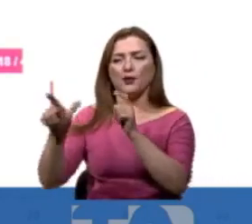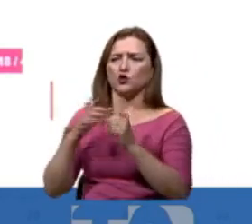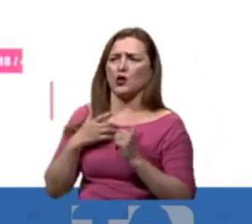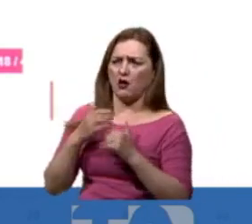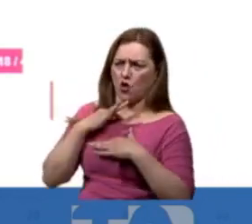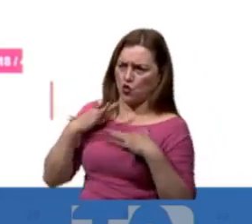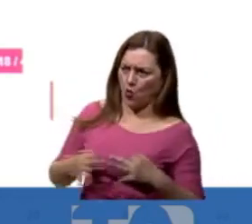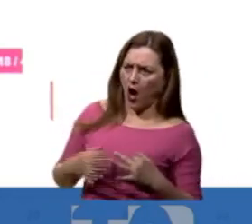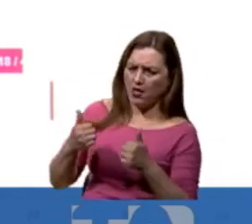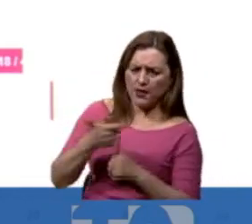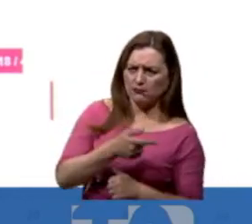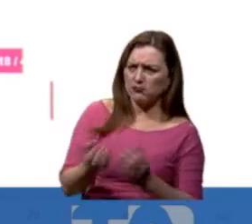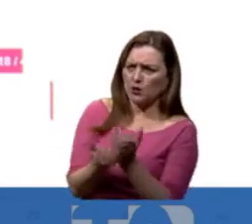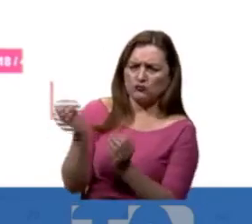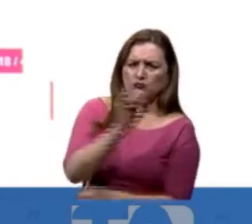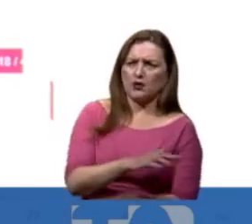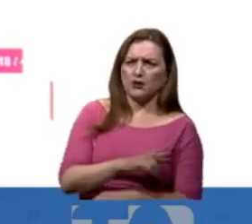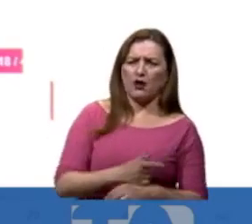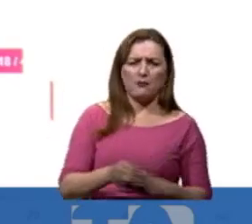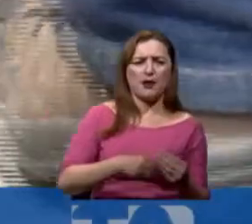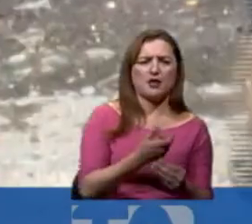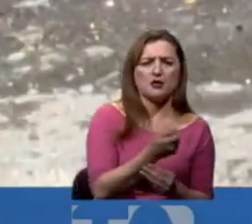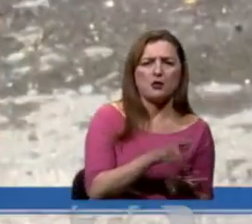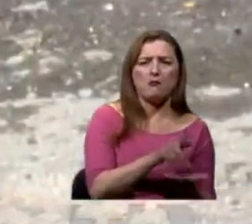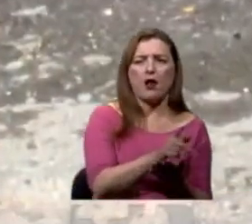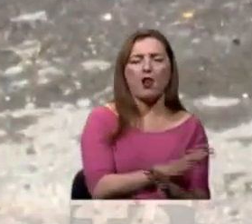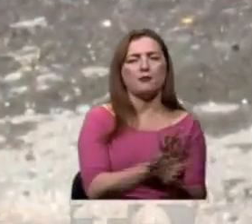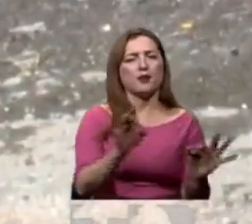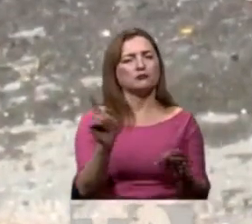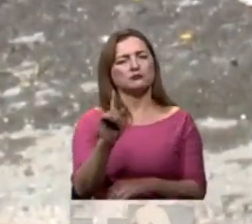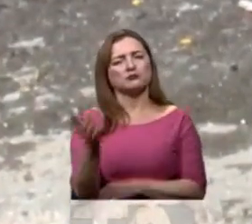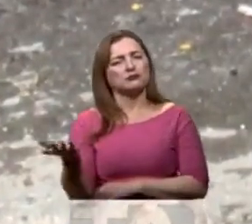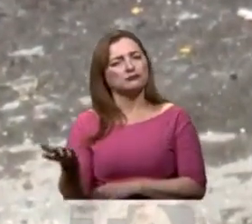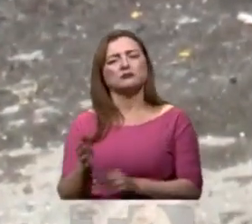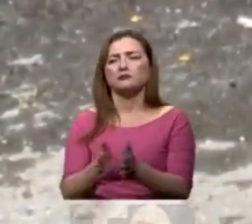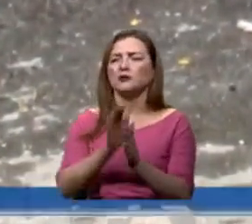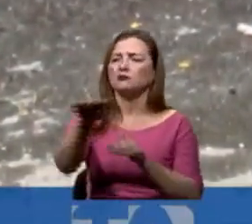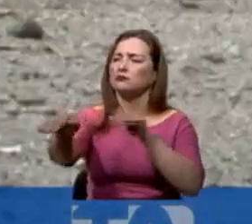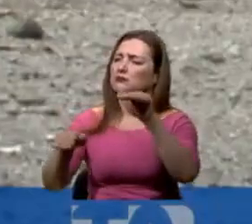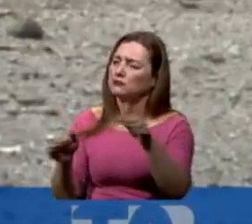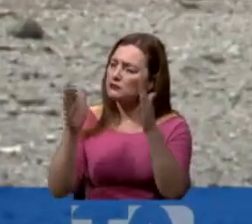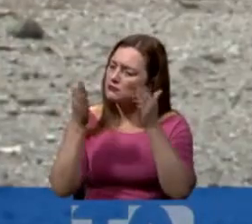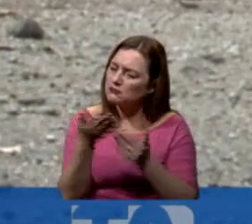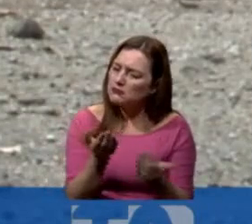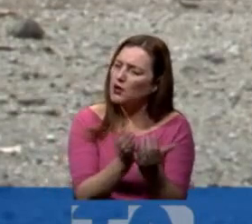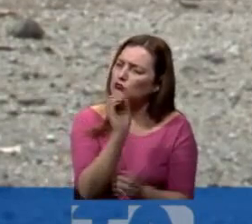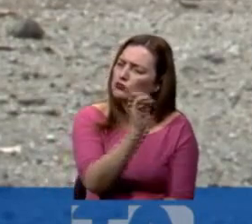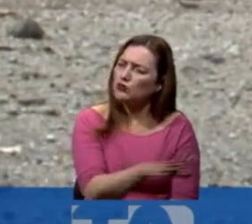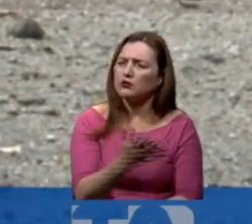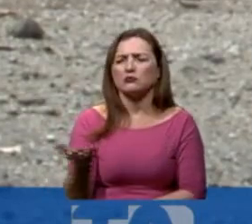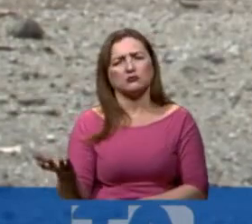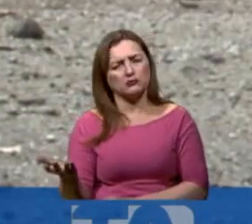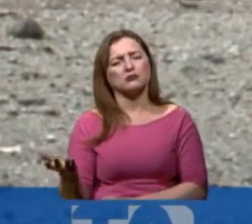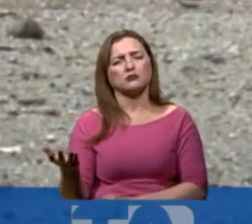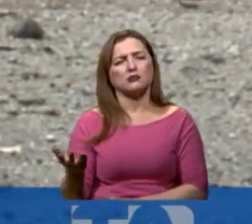ciudadanos, seguramente no tendríamos que invertir en la limpieza de esos sumideros. Por ello hacen un llamado a la colaboración ciudadana. Cada basura que usted